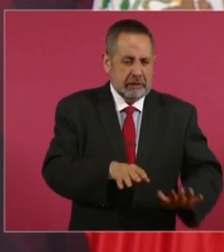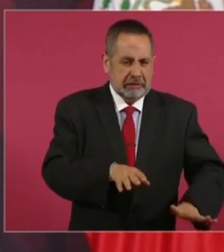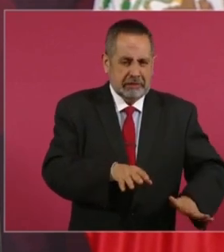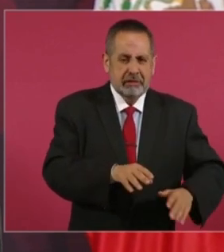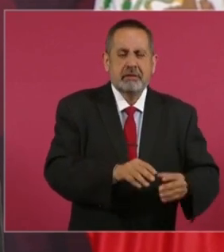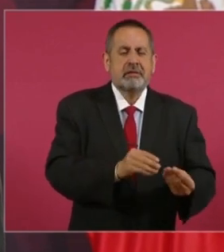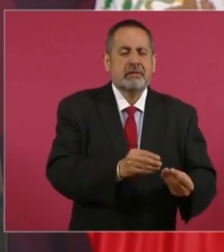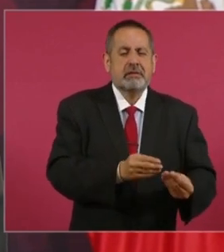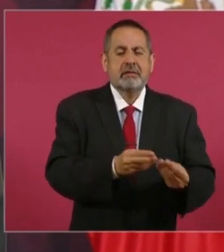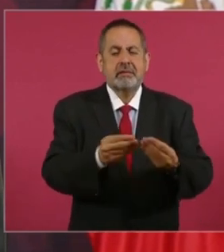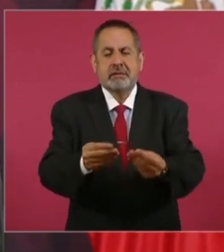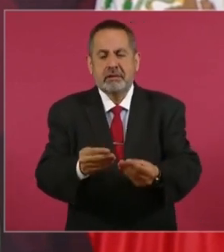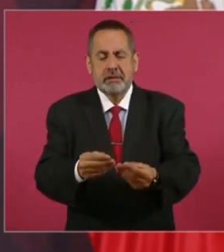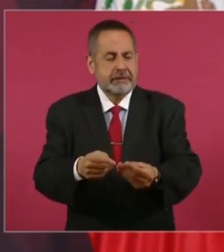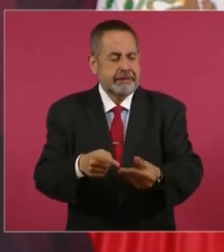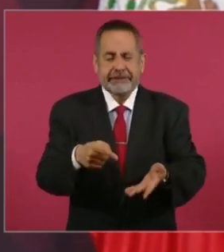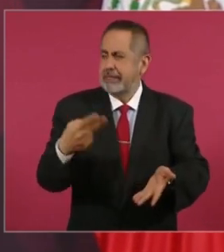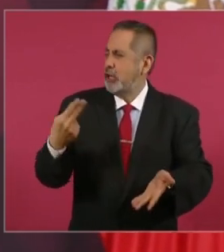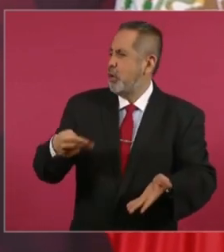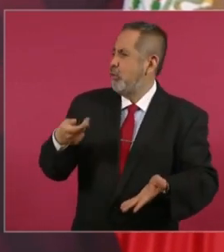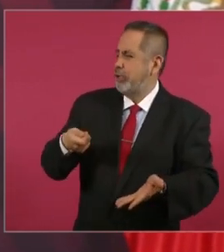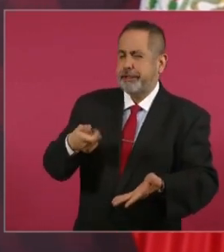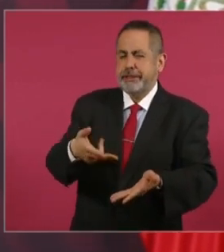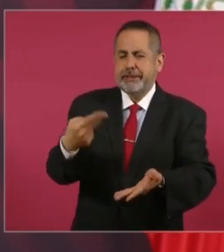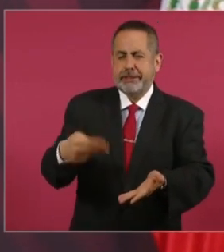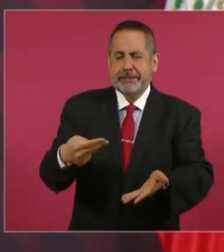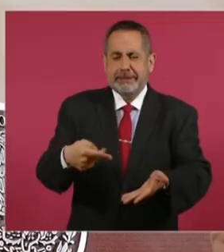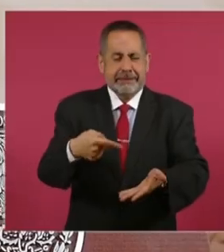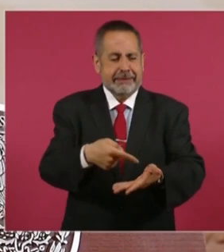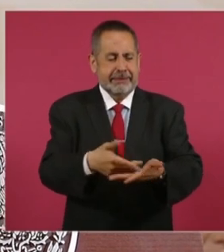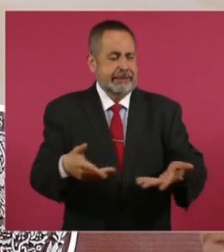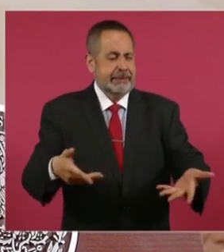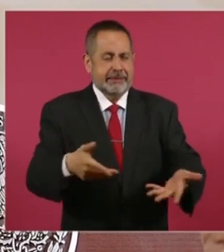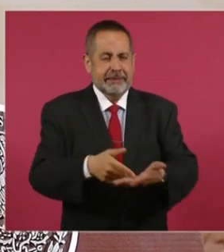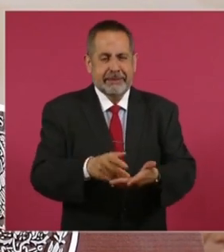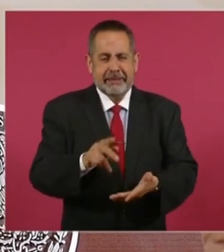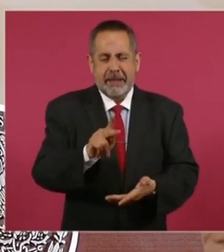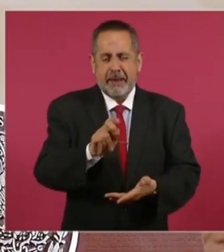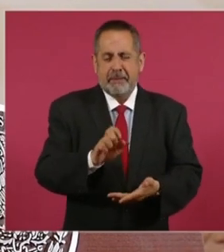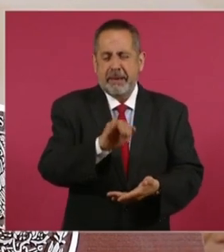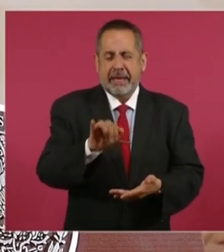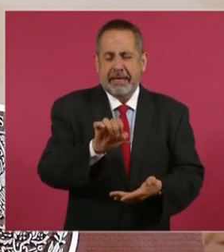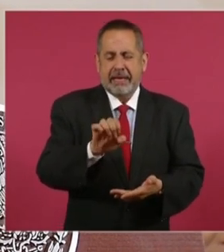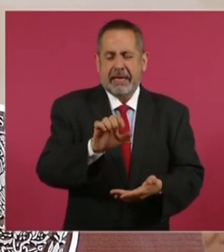y andaban buscando cómo ponerle al peje lagartito